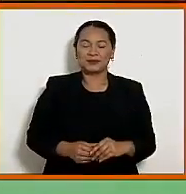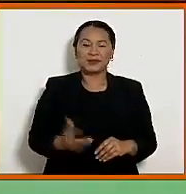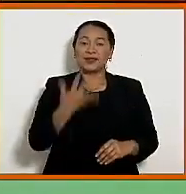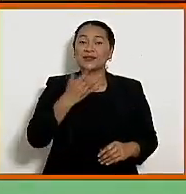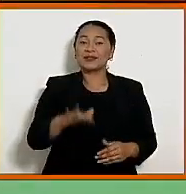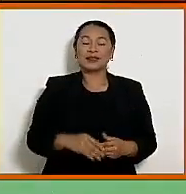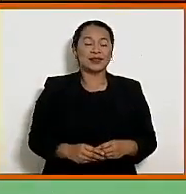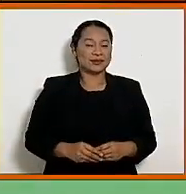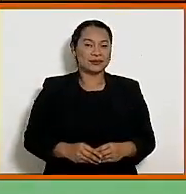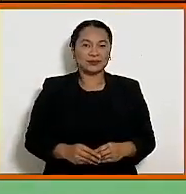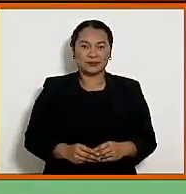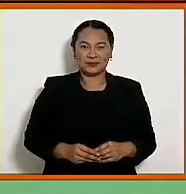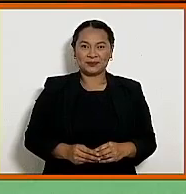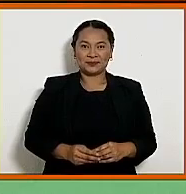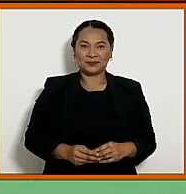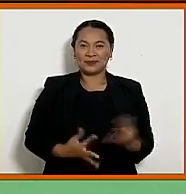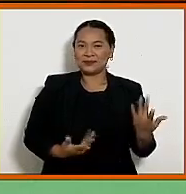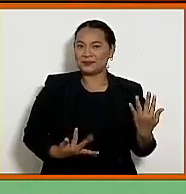suerte.